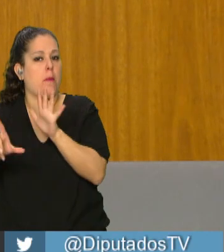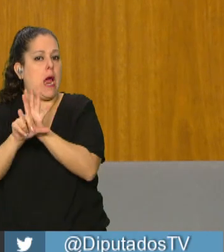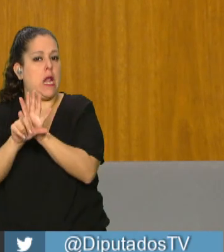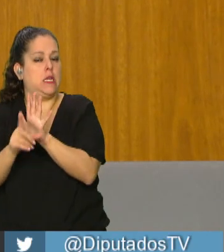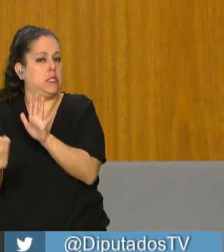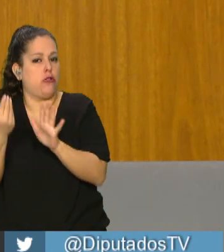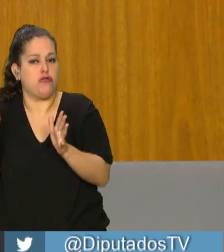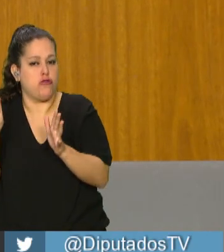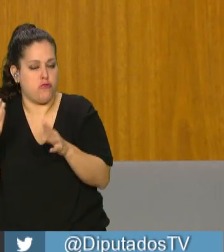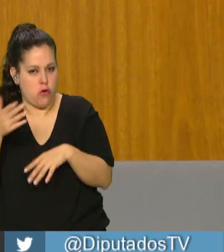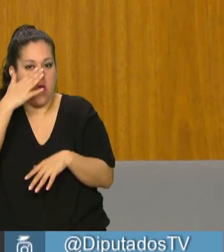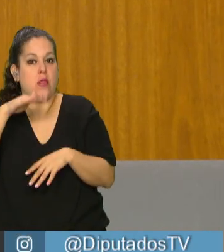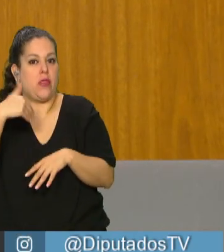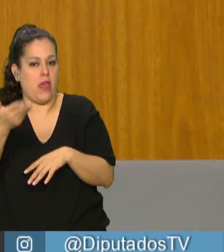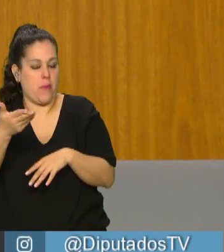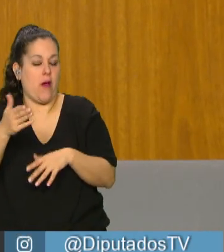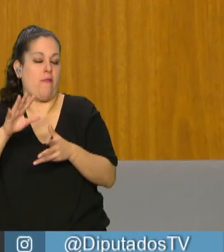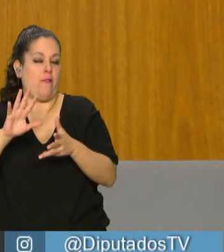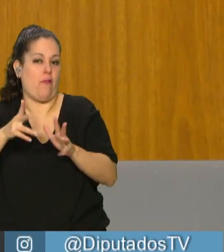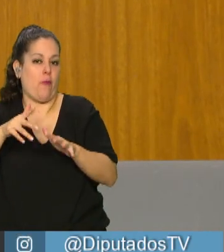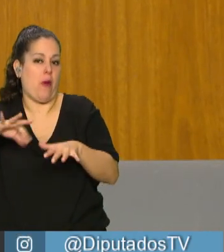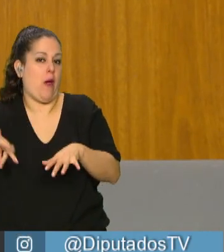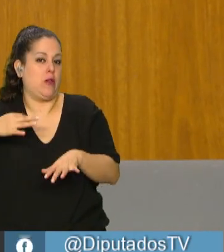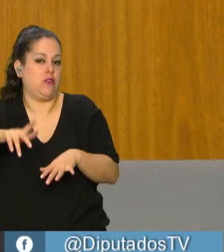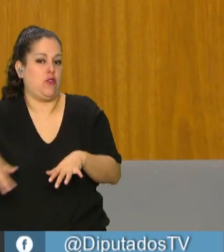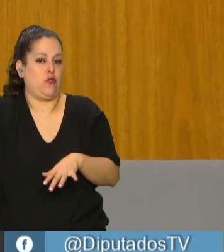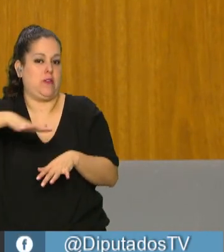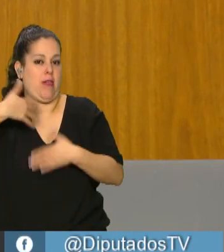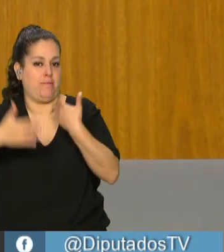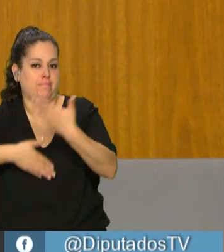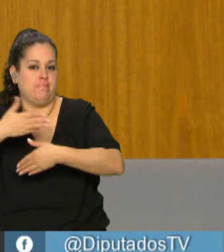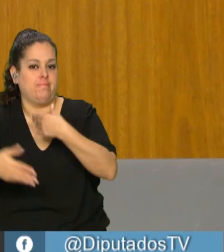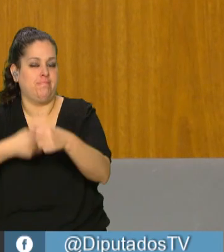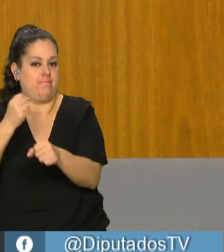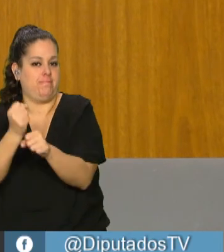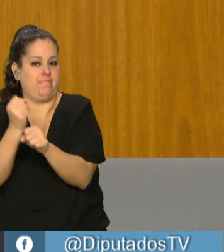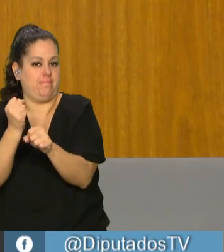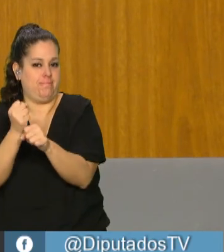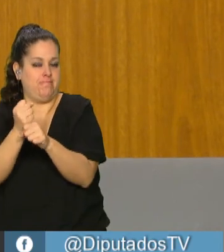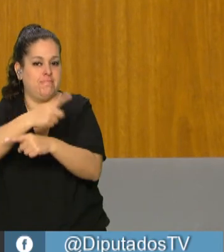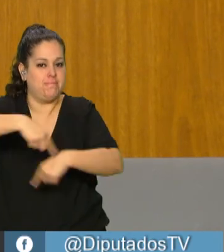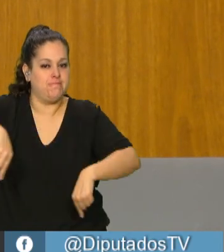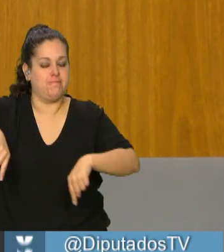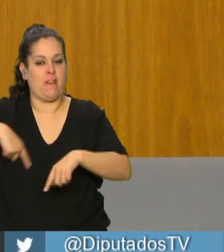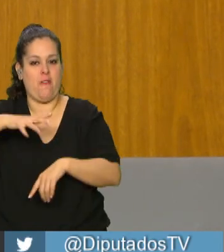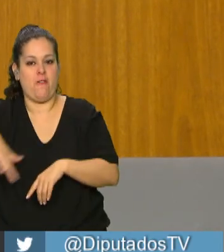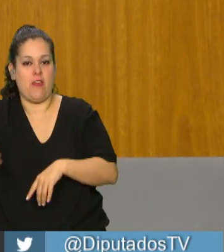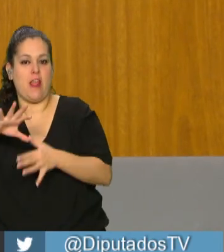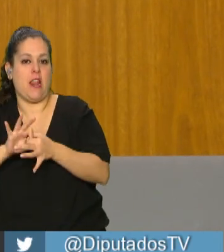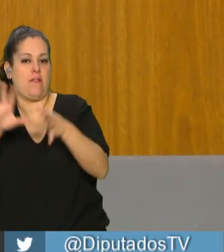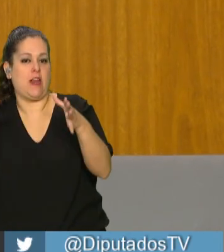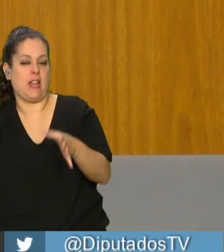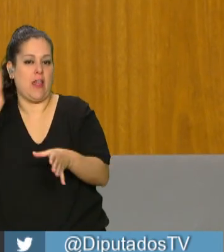luego van a estar condicionando nuestra vida y dándonos las garantías para que podamos desarrollarla en marcos de libertad y